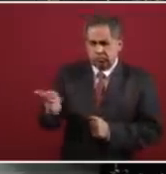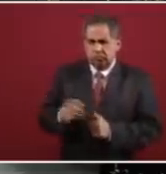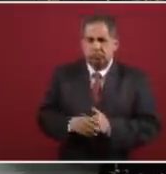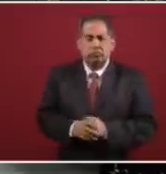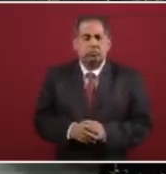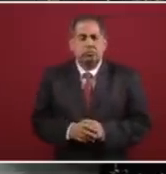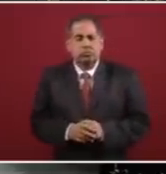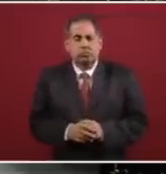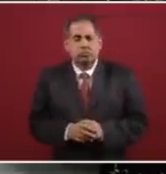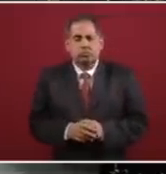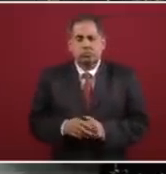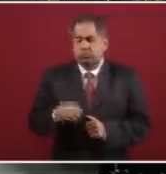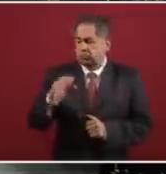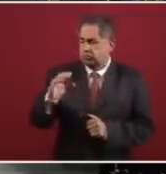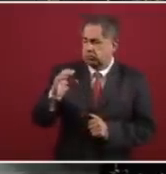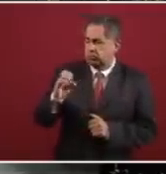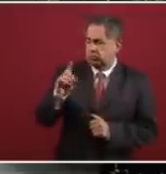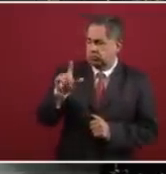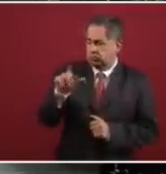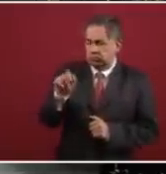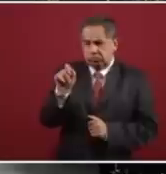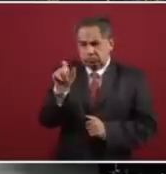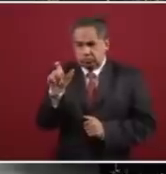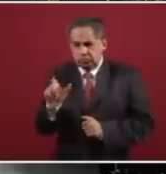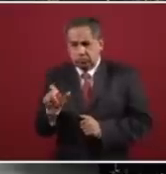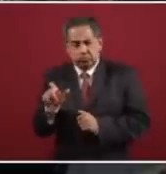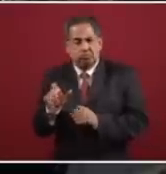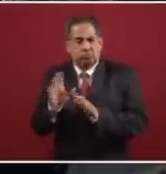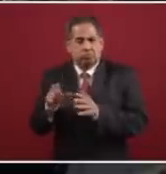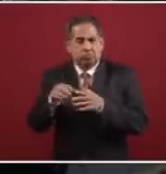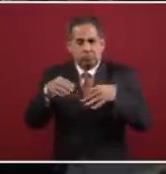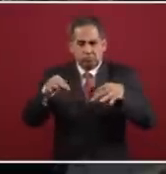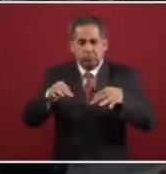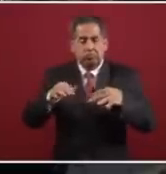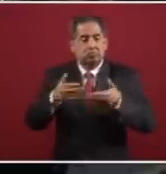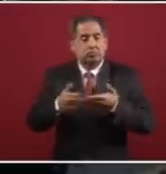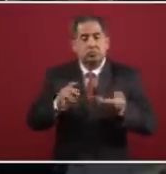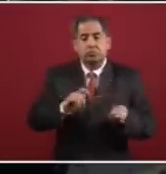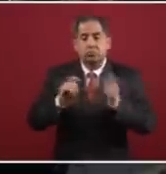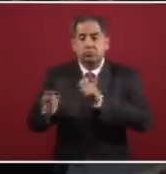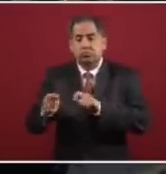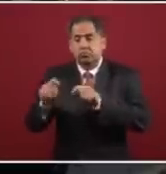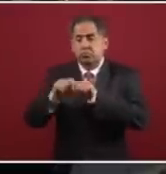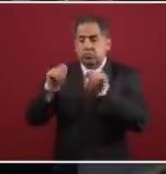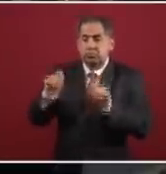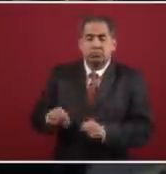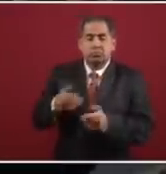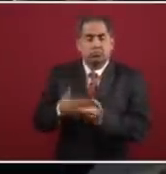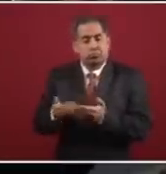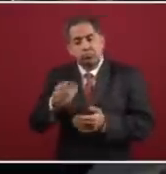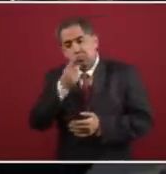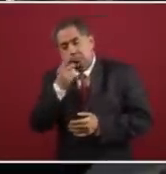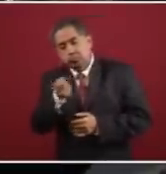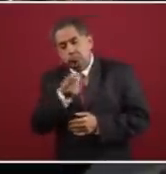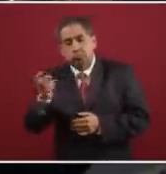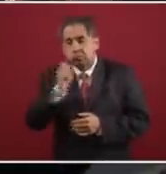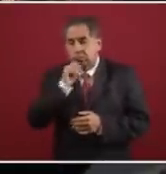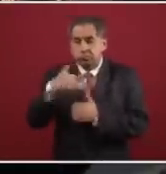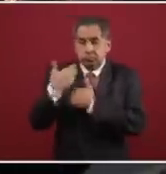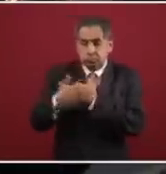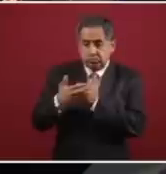La cédula ya es digital, ya es en una hoja, sí. Pero ahora viene el título, incluso se dice que también el